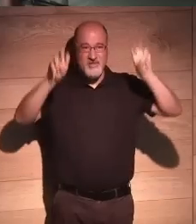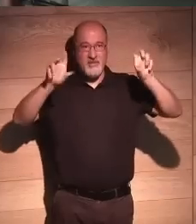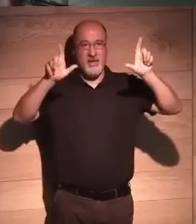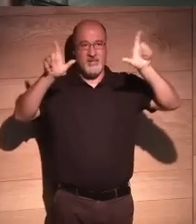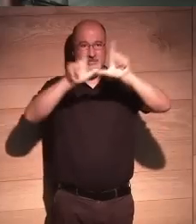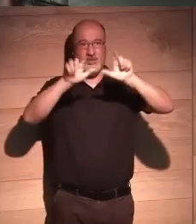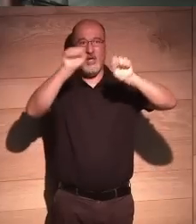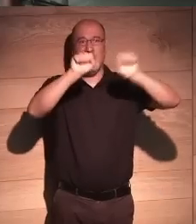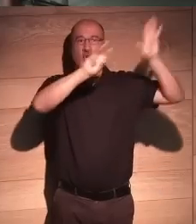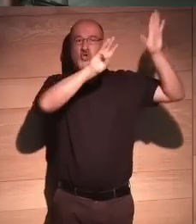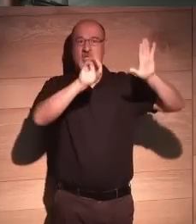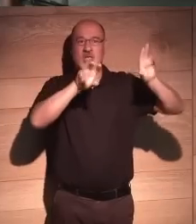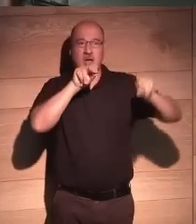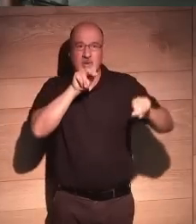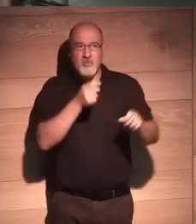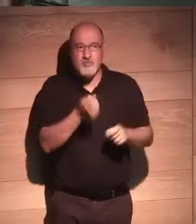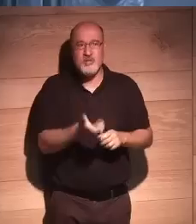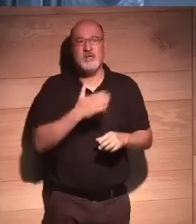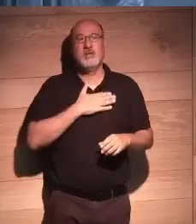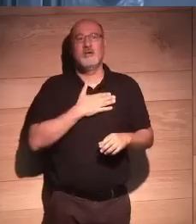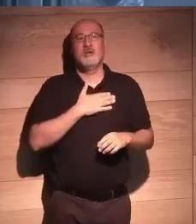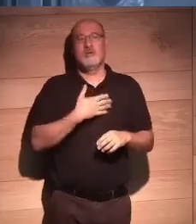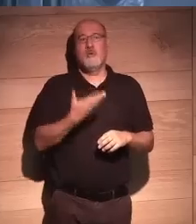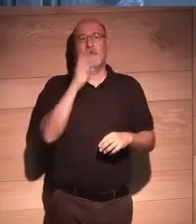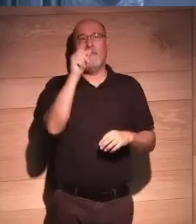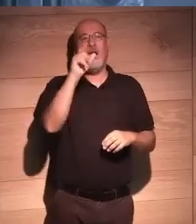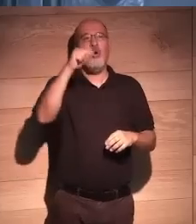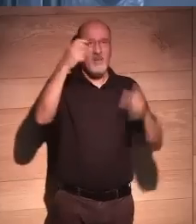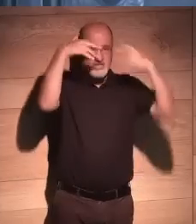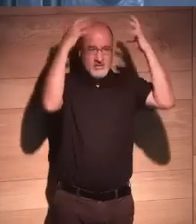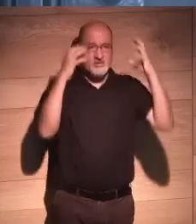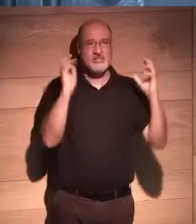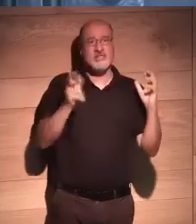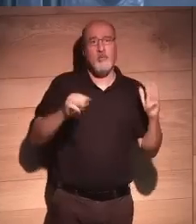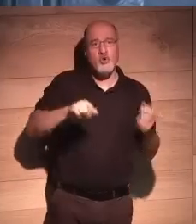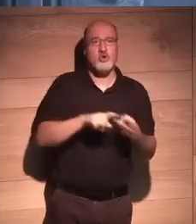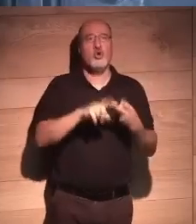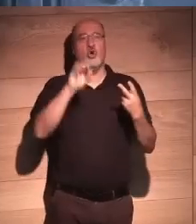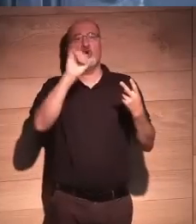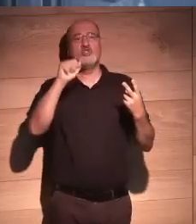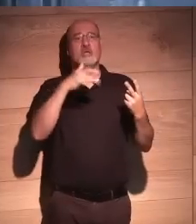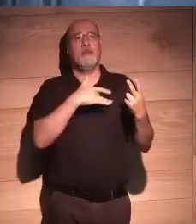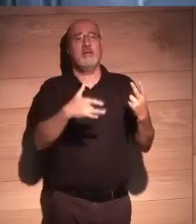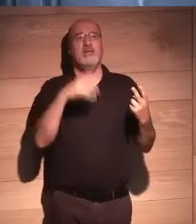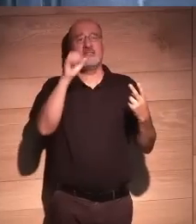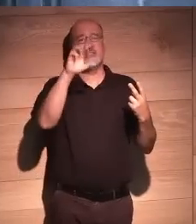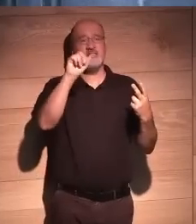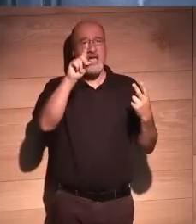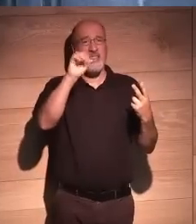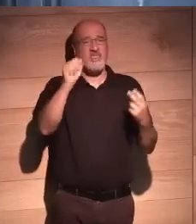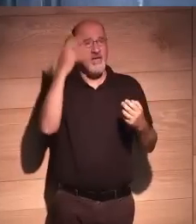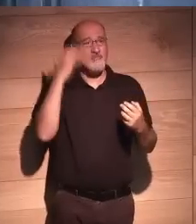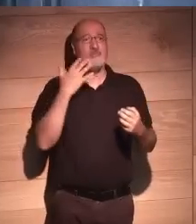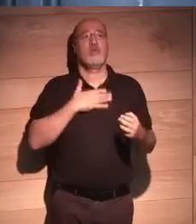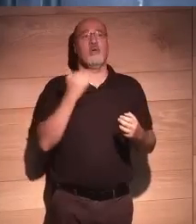televisión de los 80. De Rosa María, nos ha faltado hablar de Paloma Chamorro, de Rosa María Sardá, de tanta gente que hacía televisión, de Joan